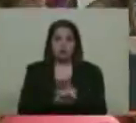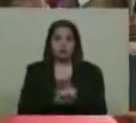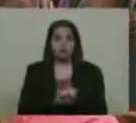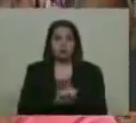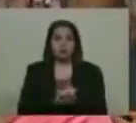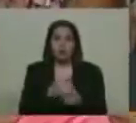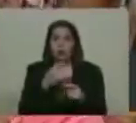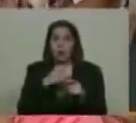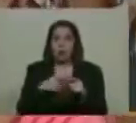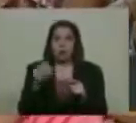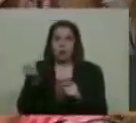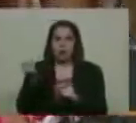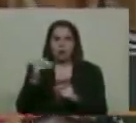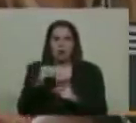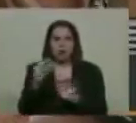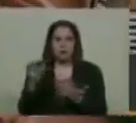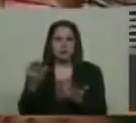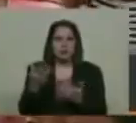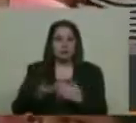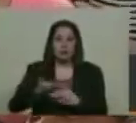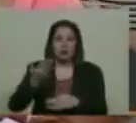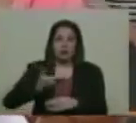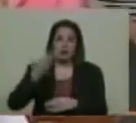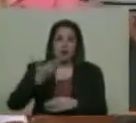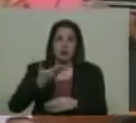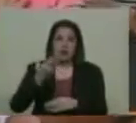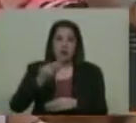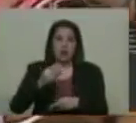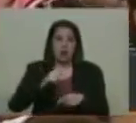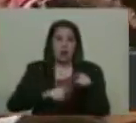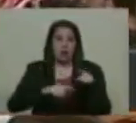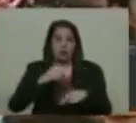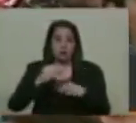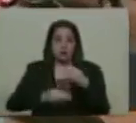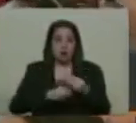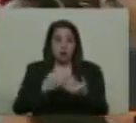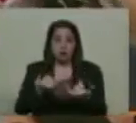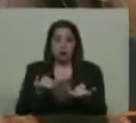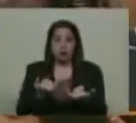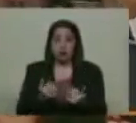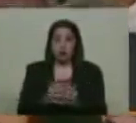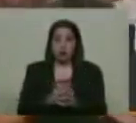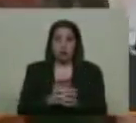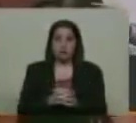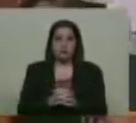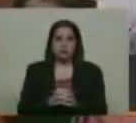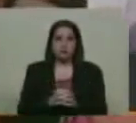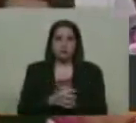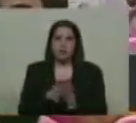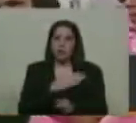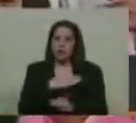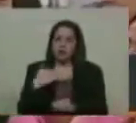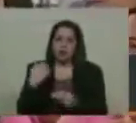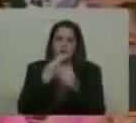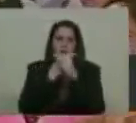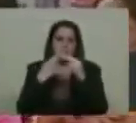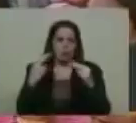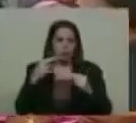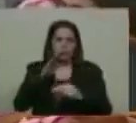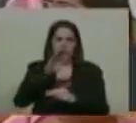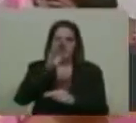Pero lo que está por hacer es más importante que lo que hemos hecho hasta ahora. Yo quiero comprometerme con el